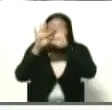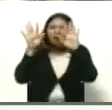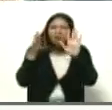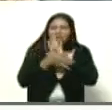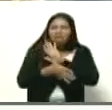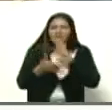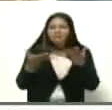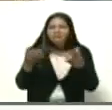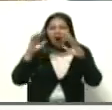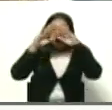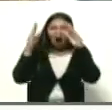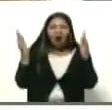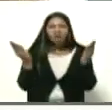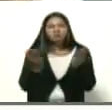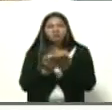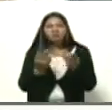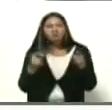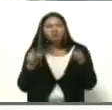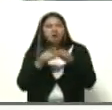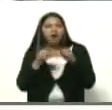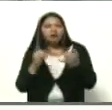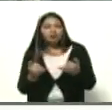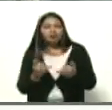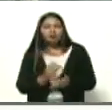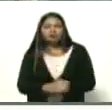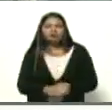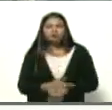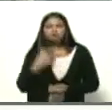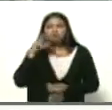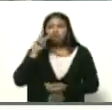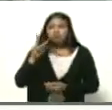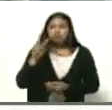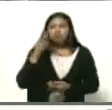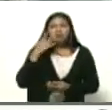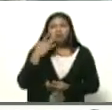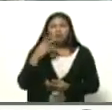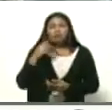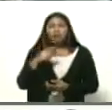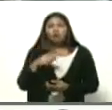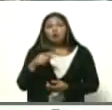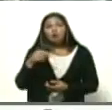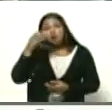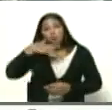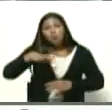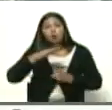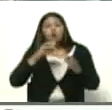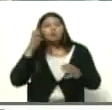le está pasando al mundo y ver cómo, por ejemplo, los pobres pueblos europeos